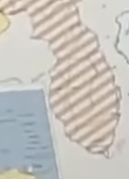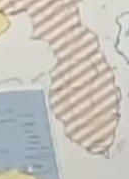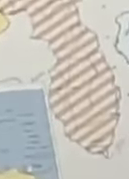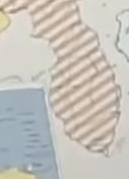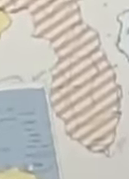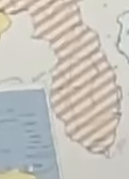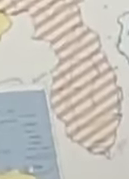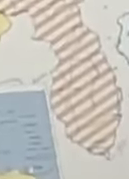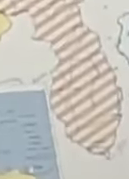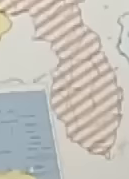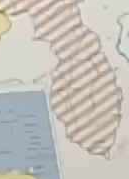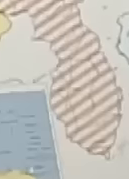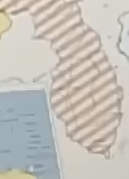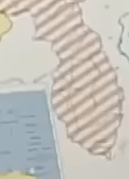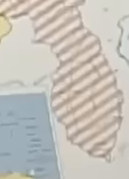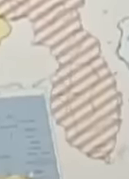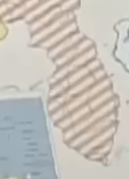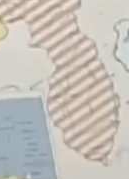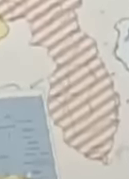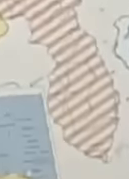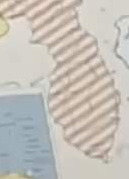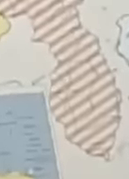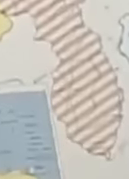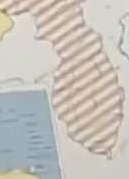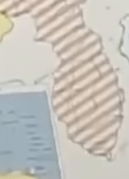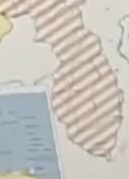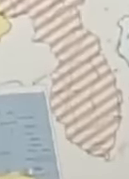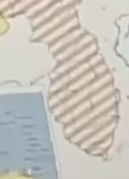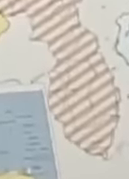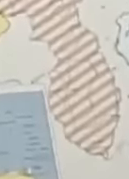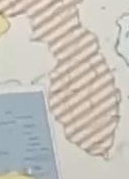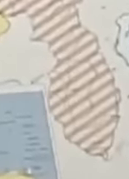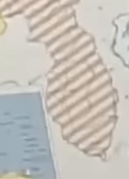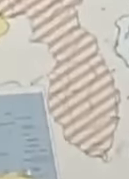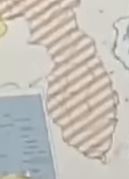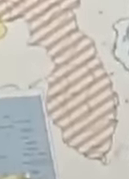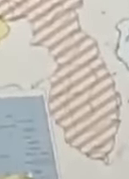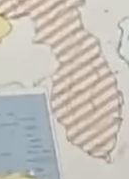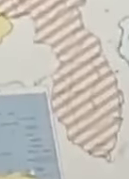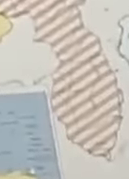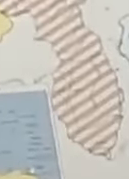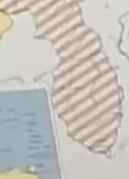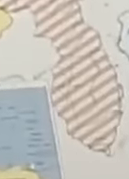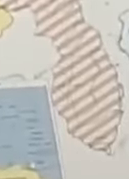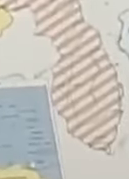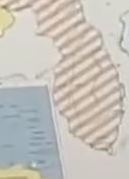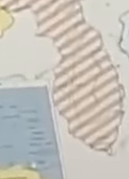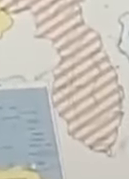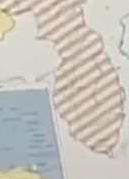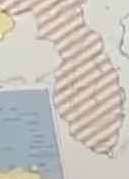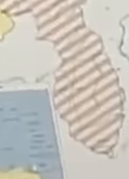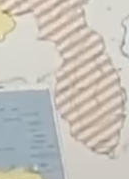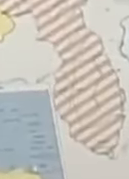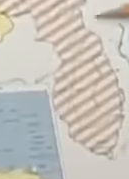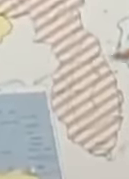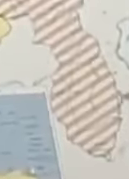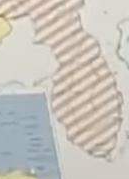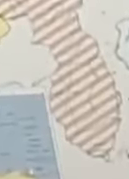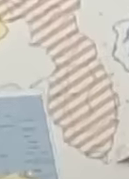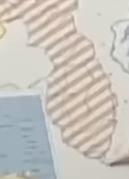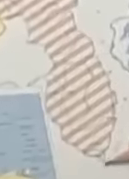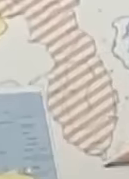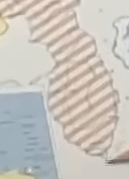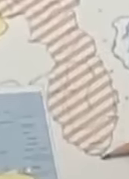Venezuela le dice a Guyana el 26 de mayo de 1966, Cilia, que reconoce a Guyana del Esequibo, aquí está el